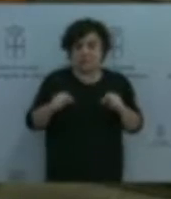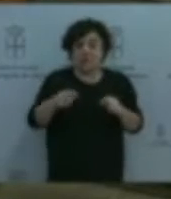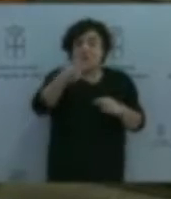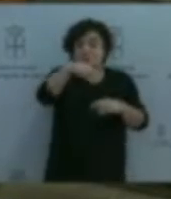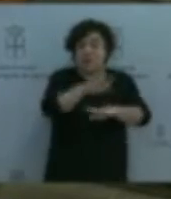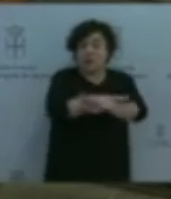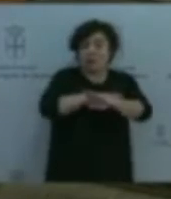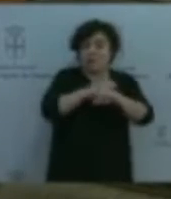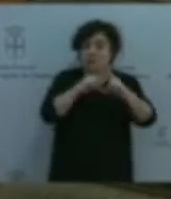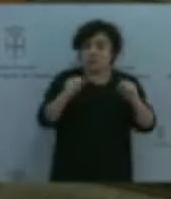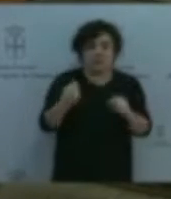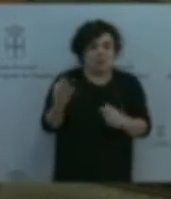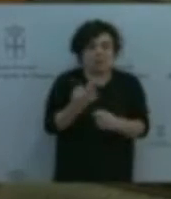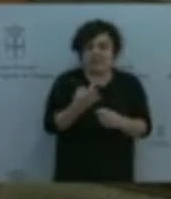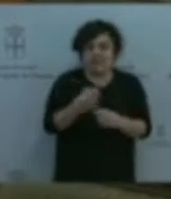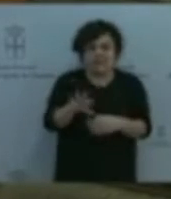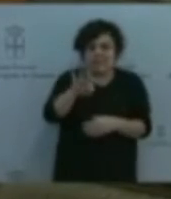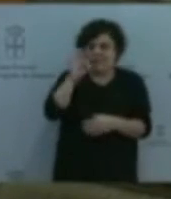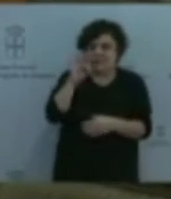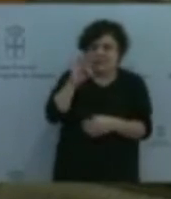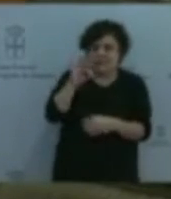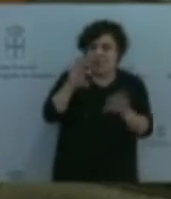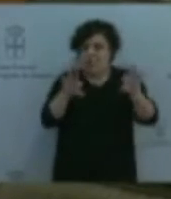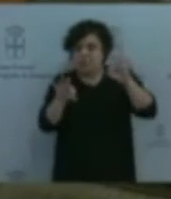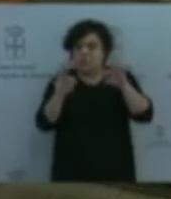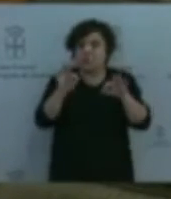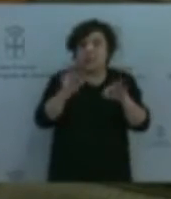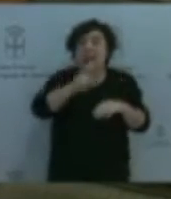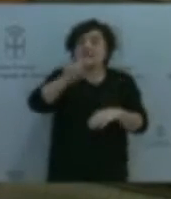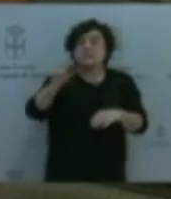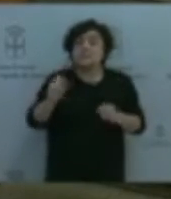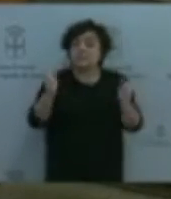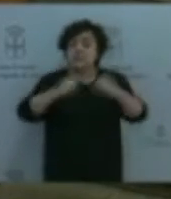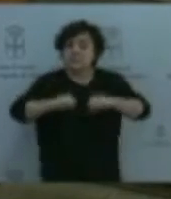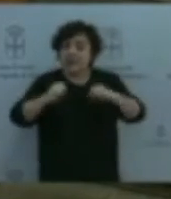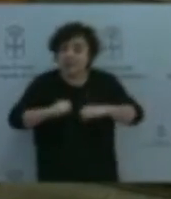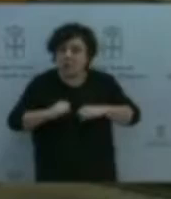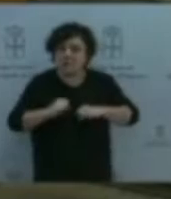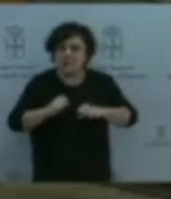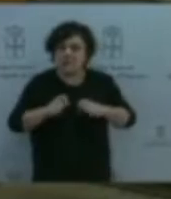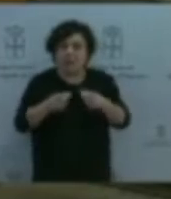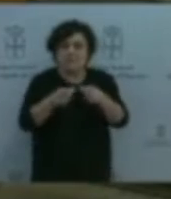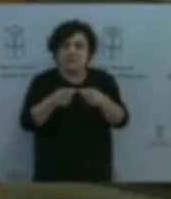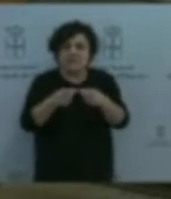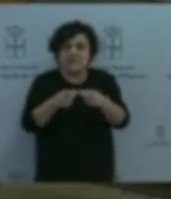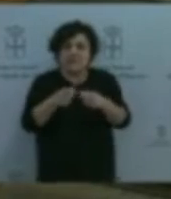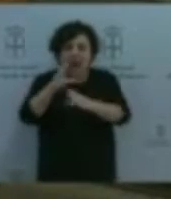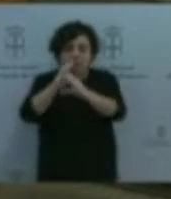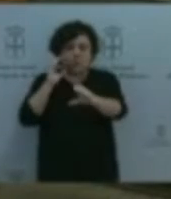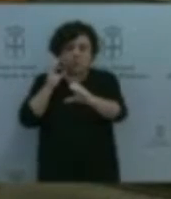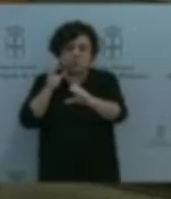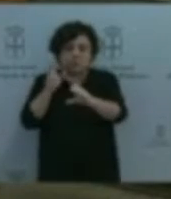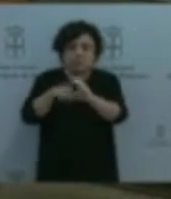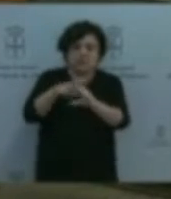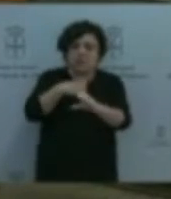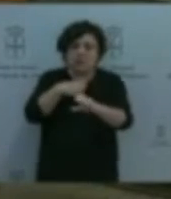personas mayores que están teniendo problemas para sacar los billetes, que a las decenas de vendedores de billetes en su casa, a los trabajadores